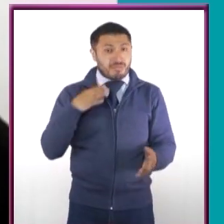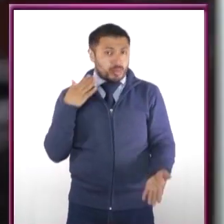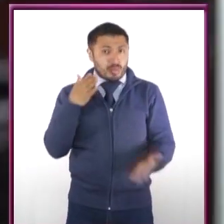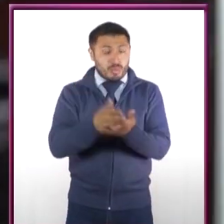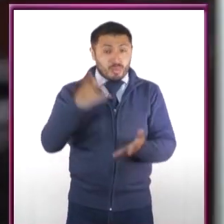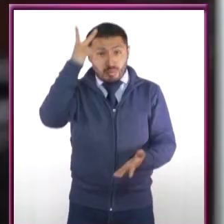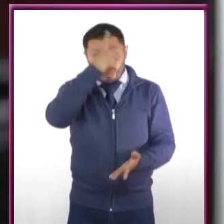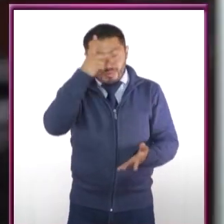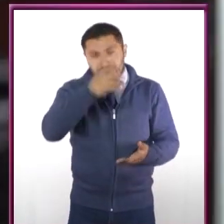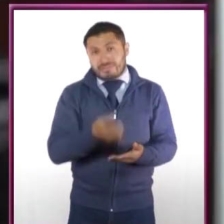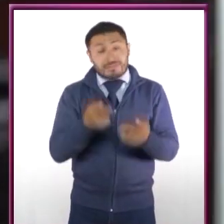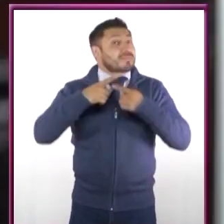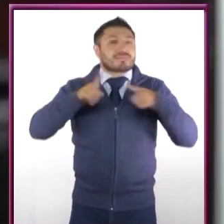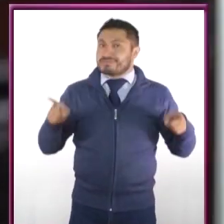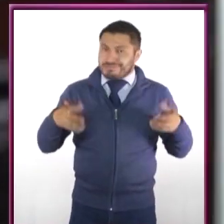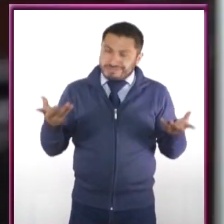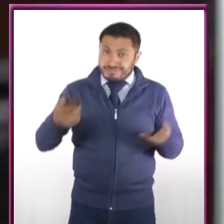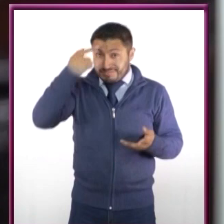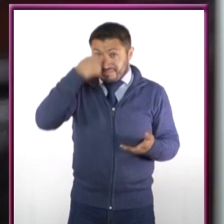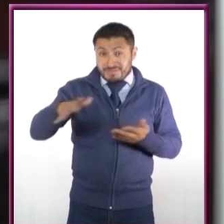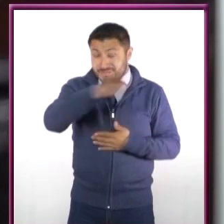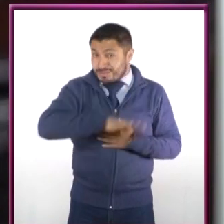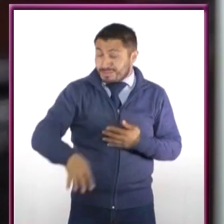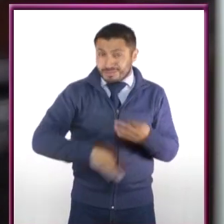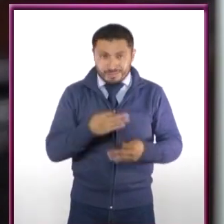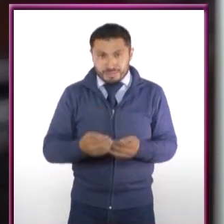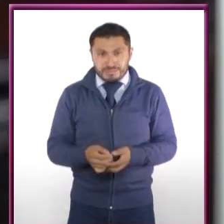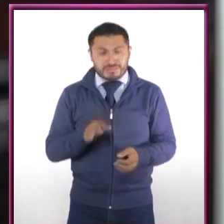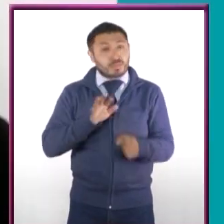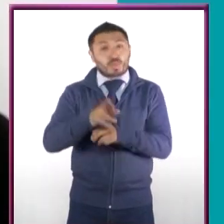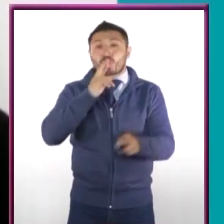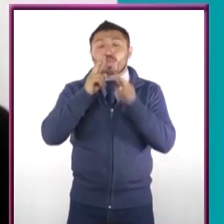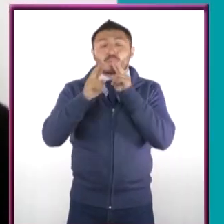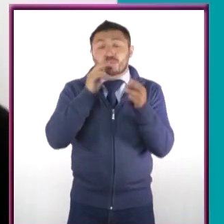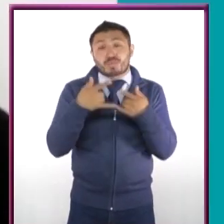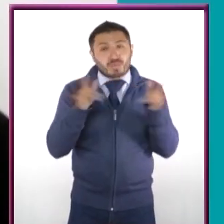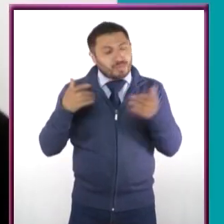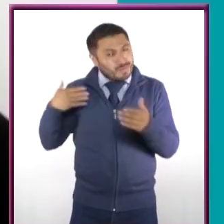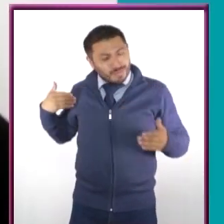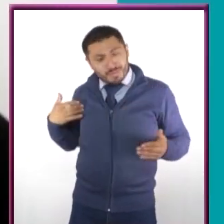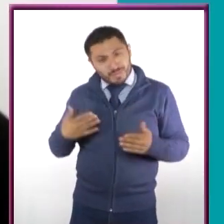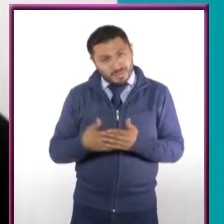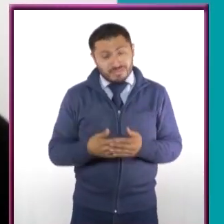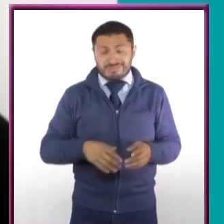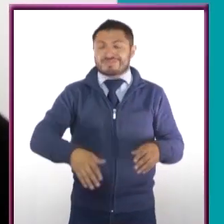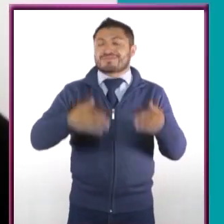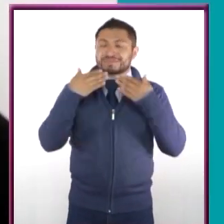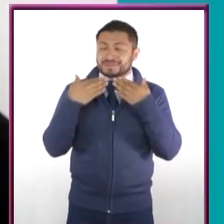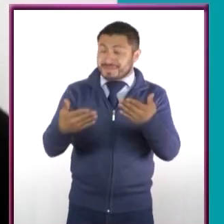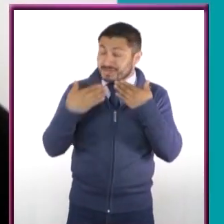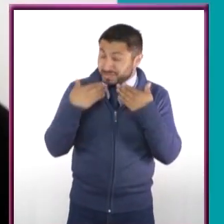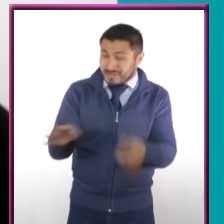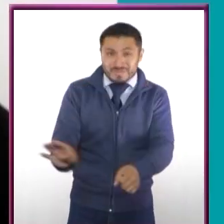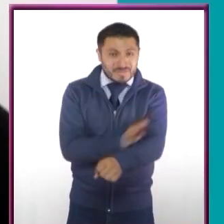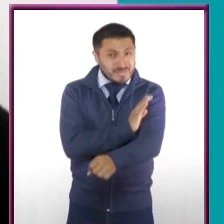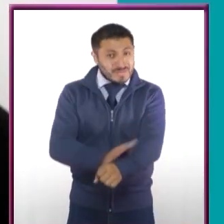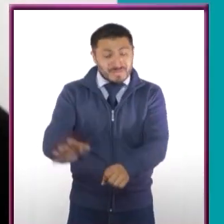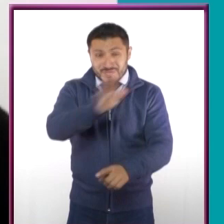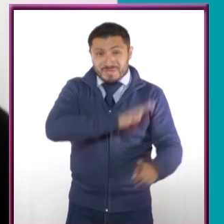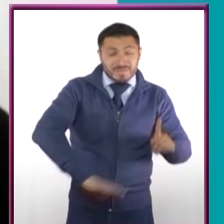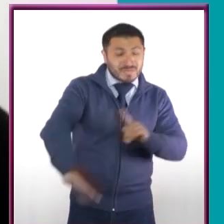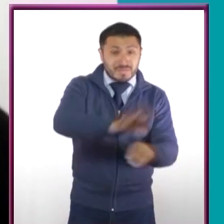psicólogo. ¿Y qué resultados han obtenido desde que abrieron? Hemos tenido muy buenos resultados.